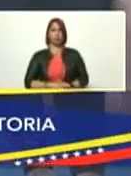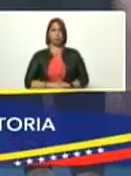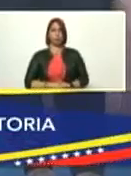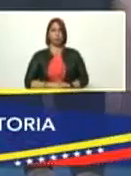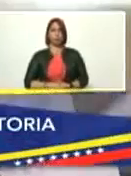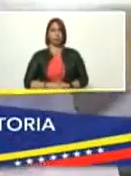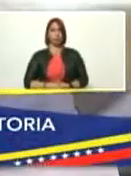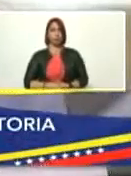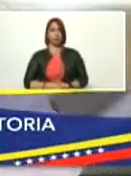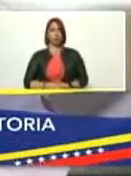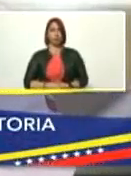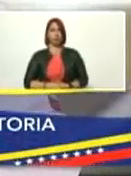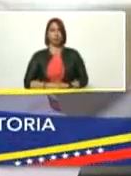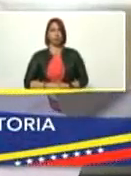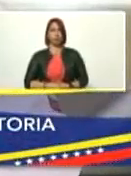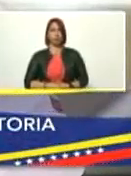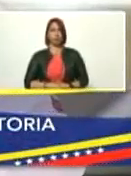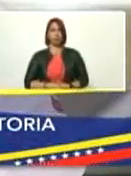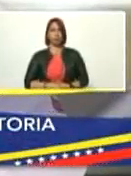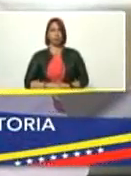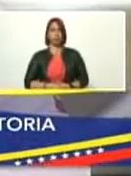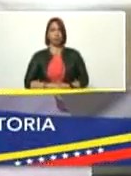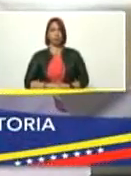Y el